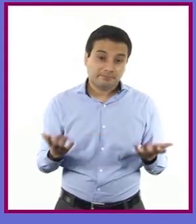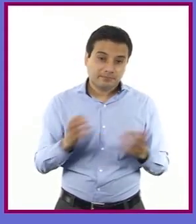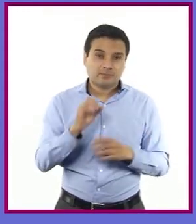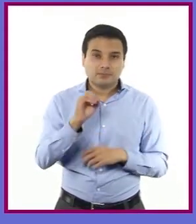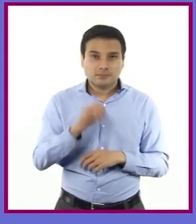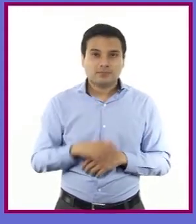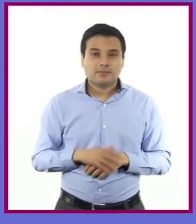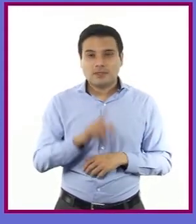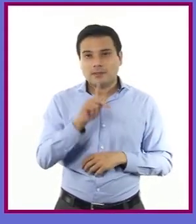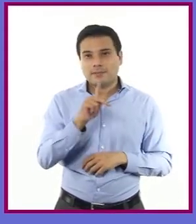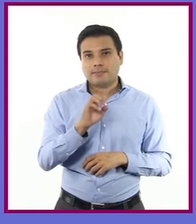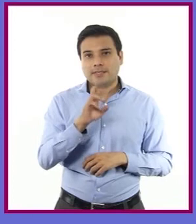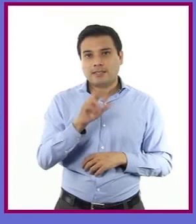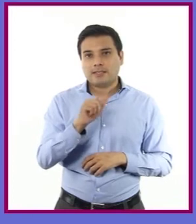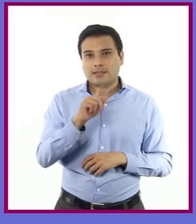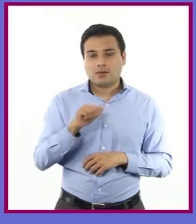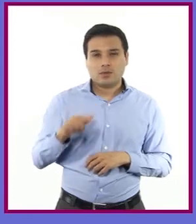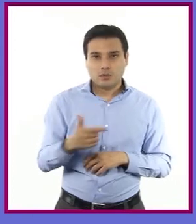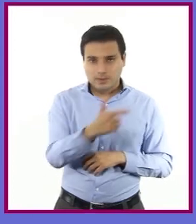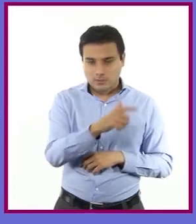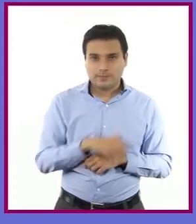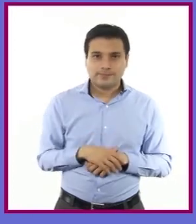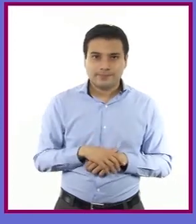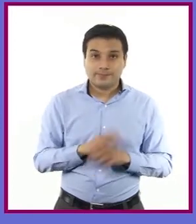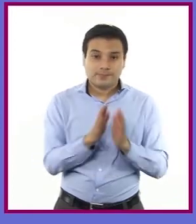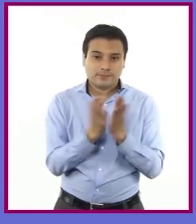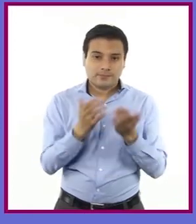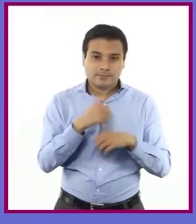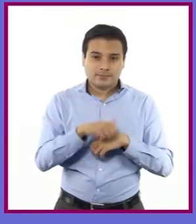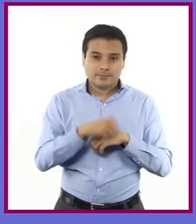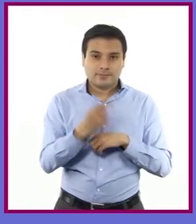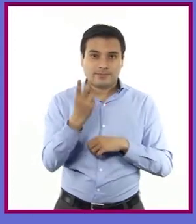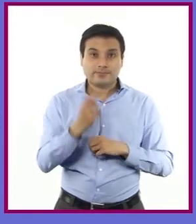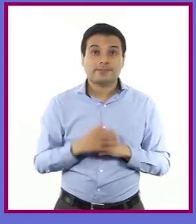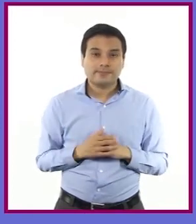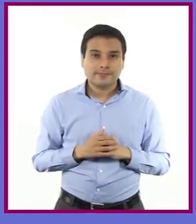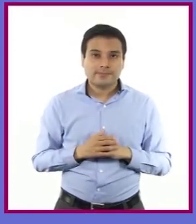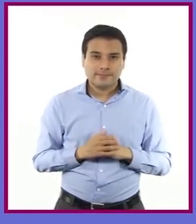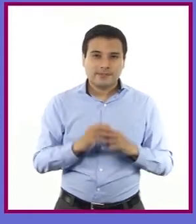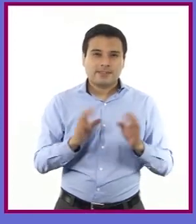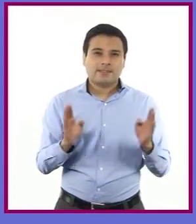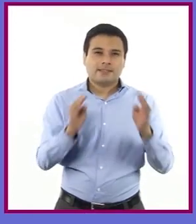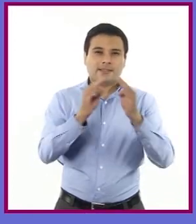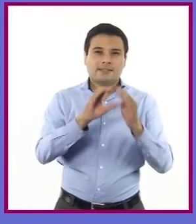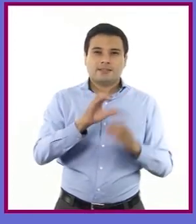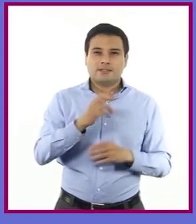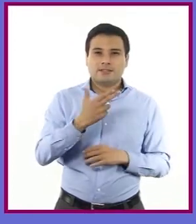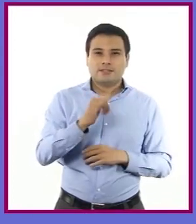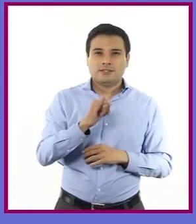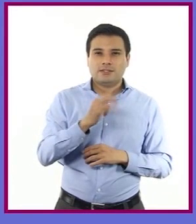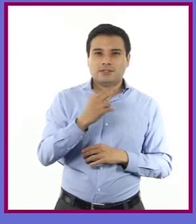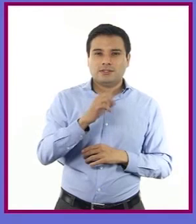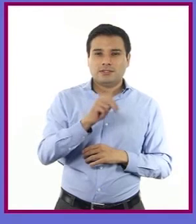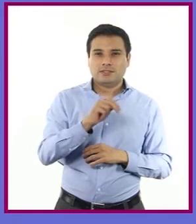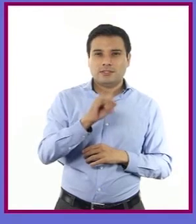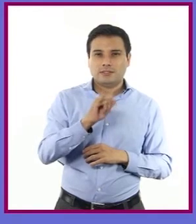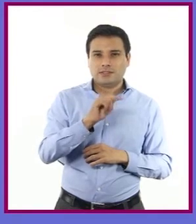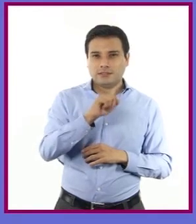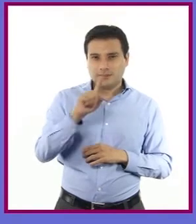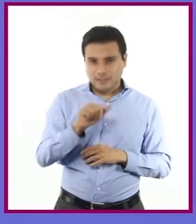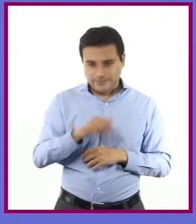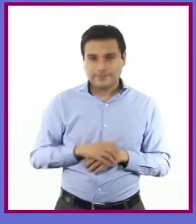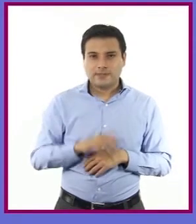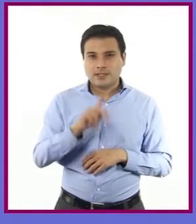Peralta, Guanajuato. Y en la fuente 2 sacamos información sobre Chichén Itzá y Palenque. Cuando